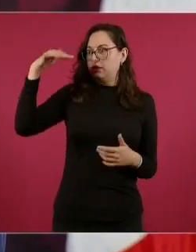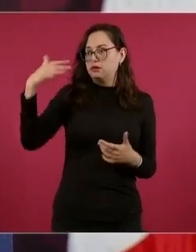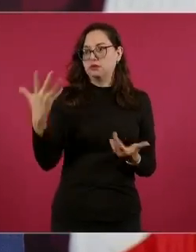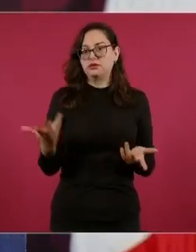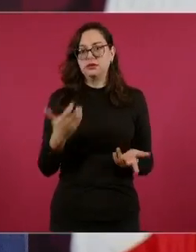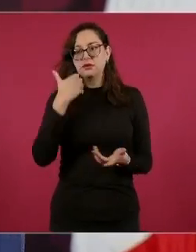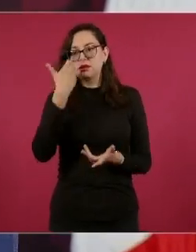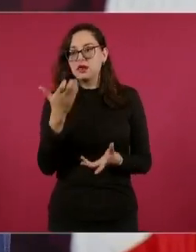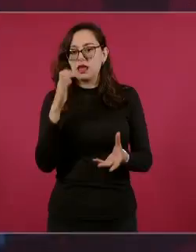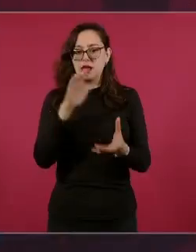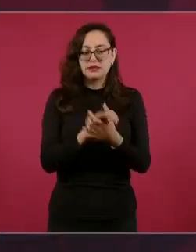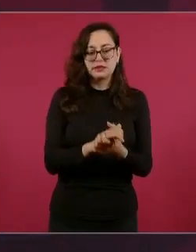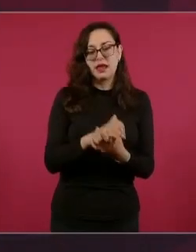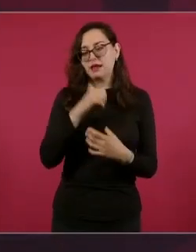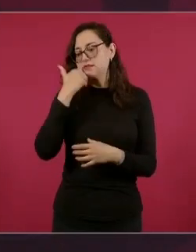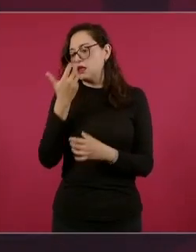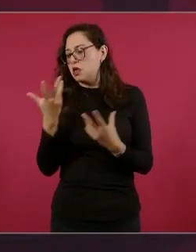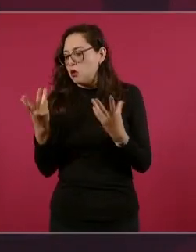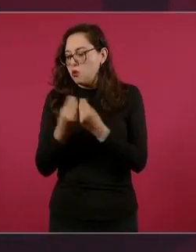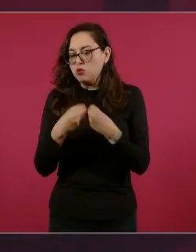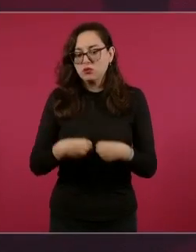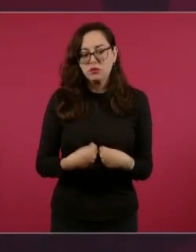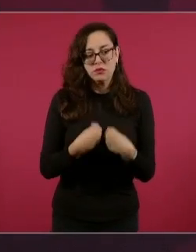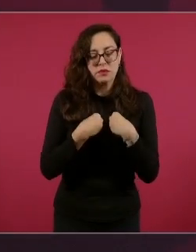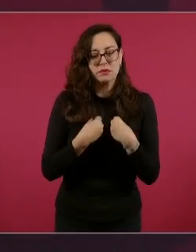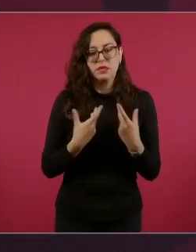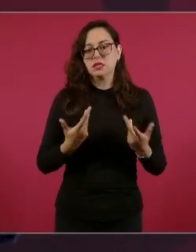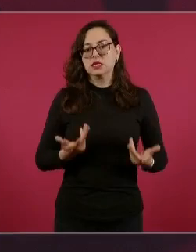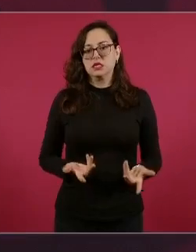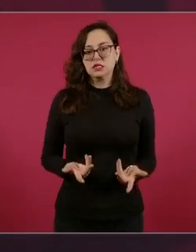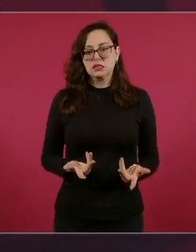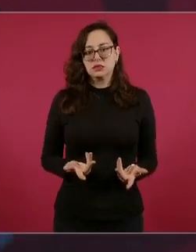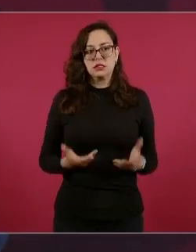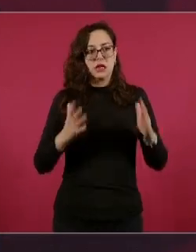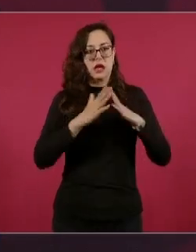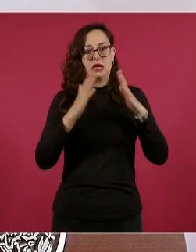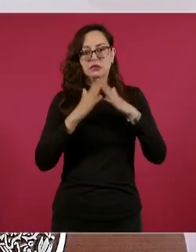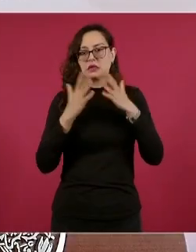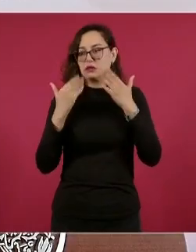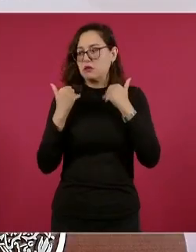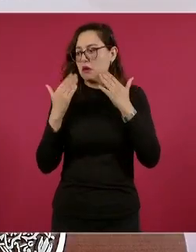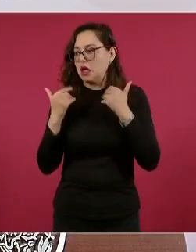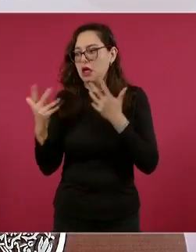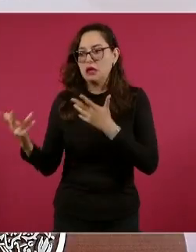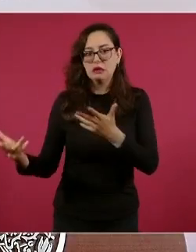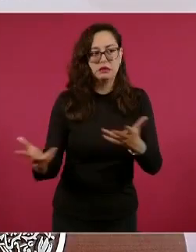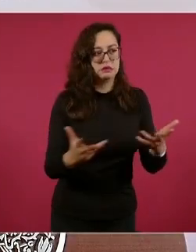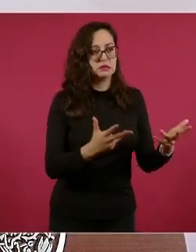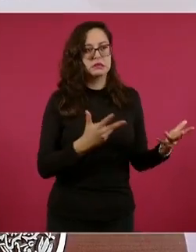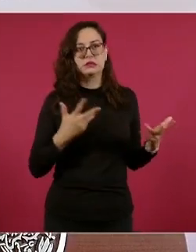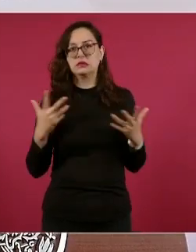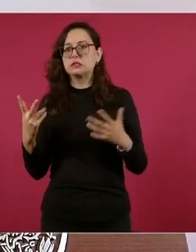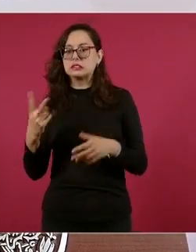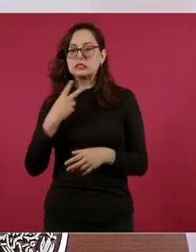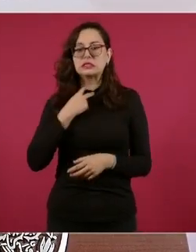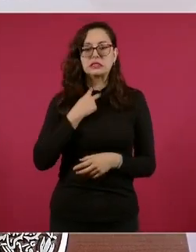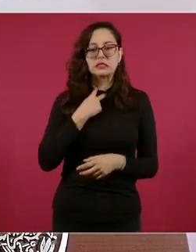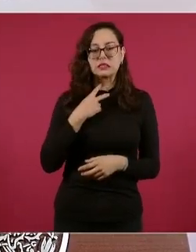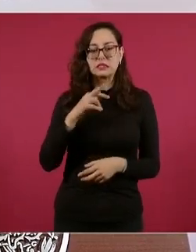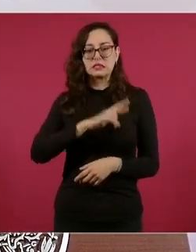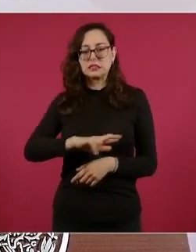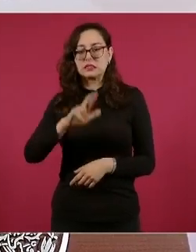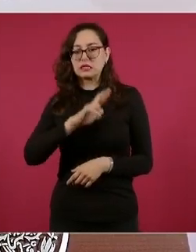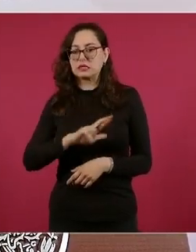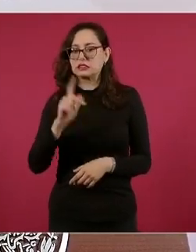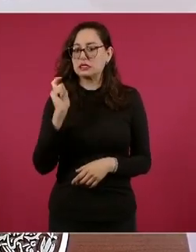o deciden vivir juntos, pero no tienen para la renta,